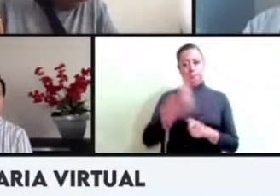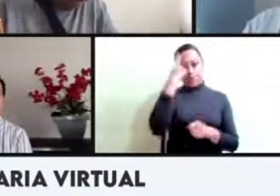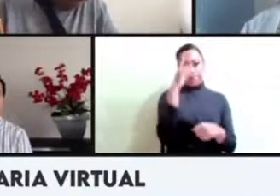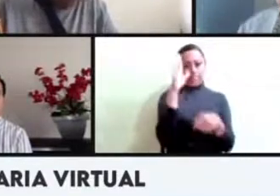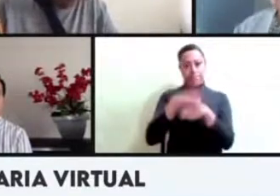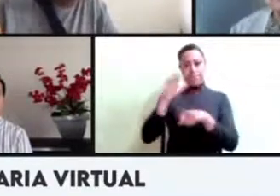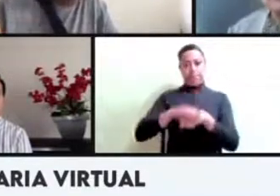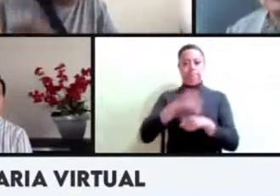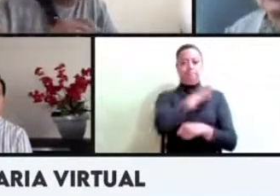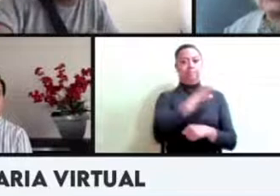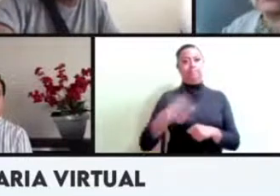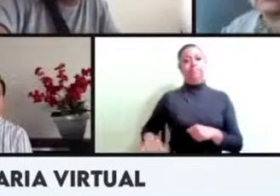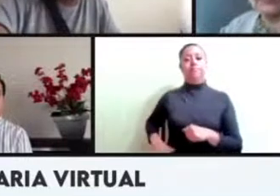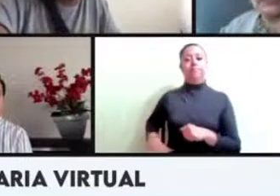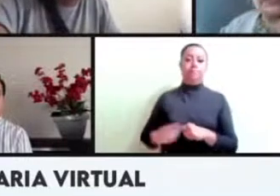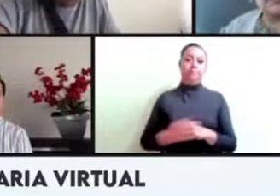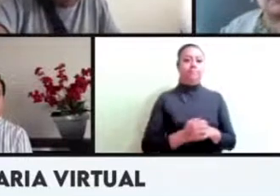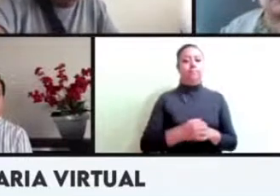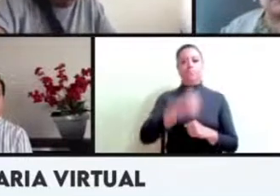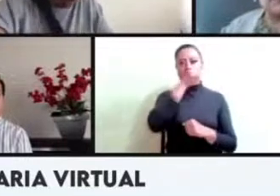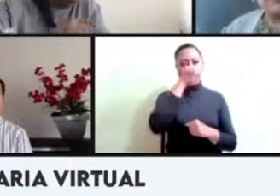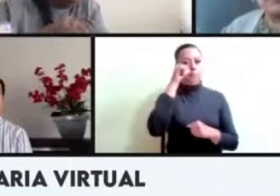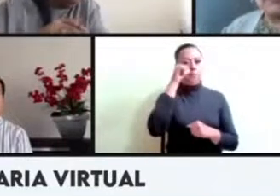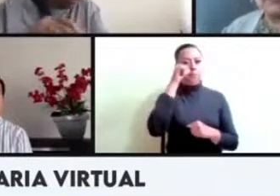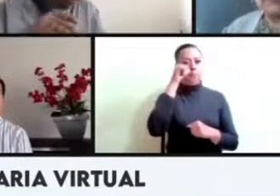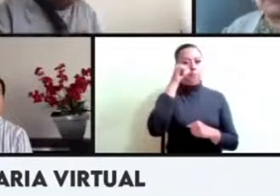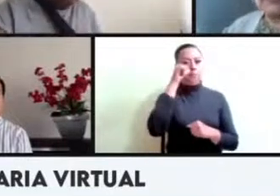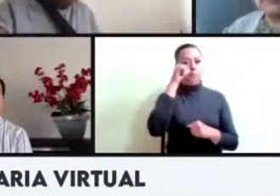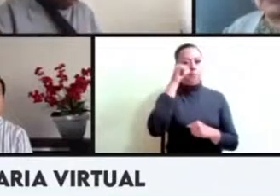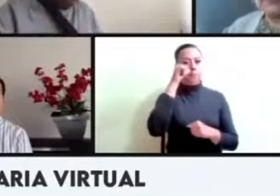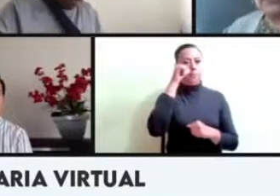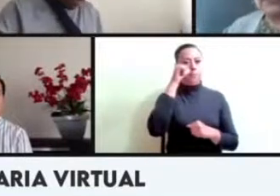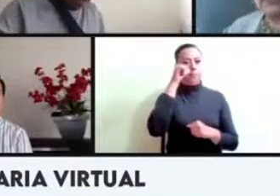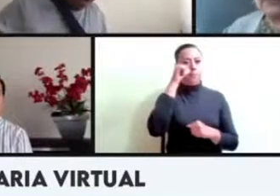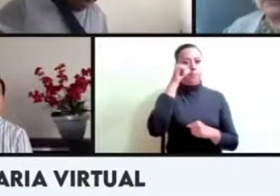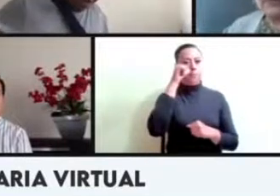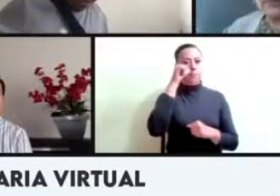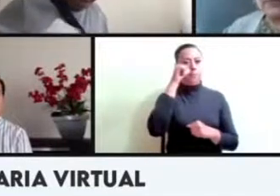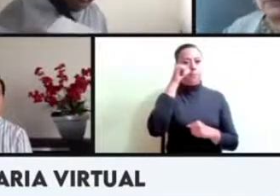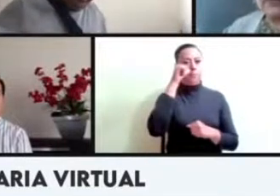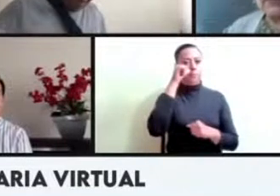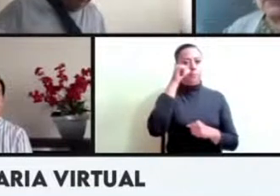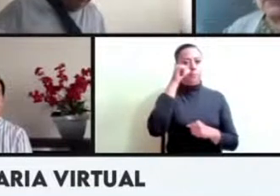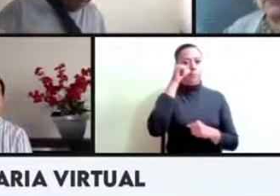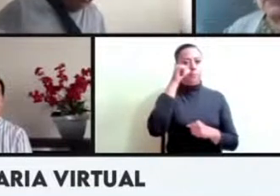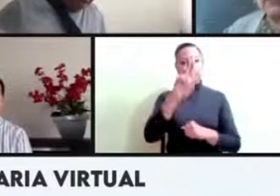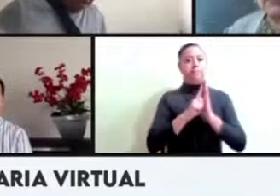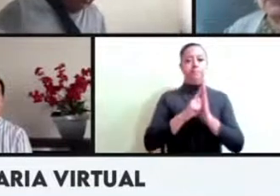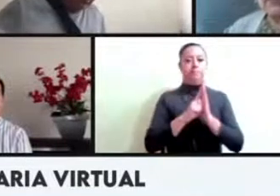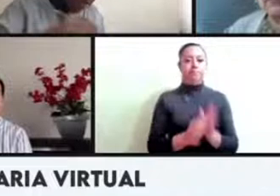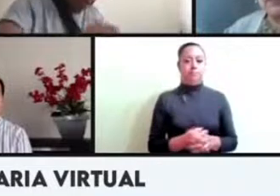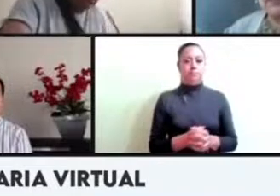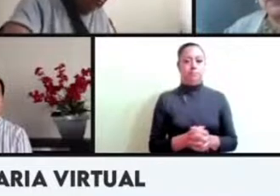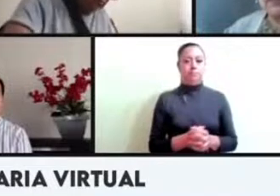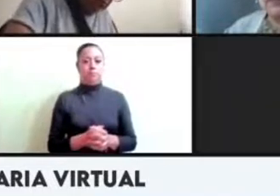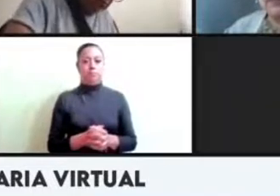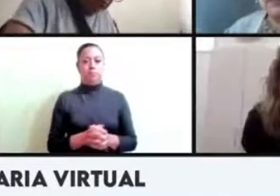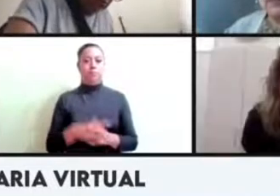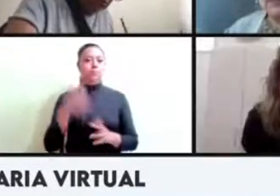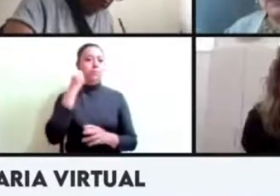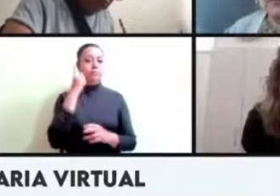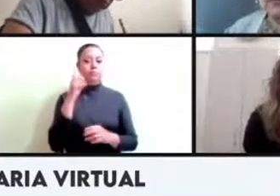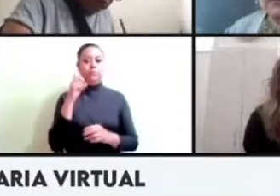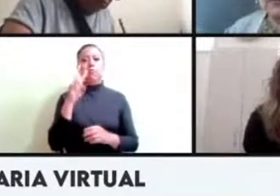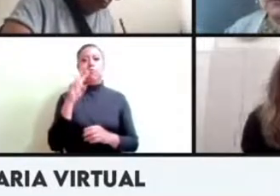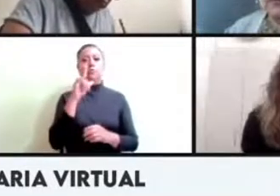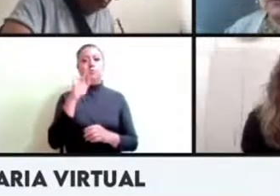Juárez a dar pronta respuesta a las diversas solicitudes realizadas por este Congreso, suscrita por la diputada Paula Adriana Soto Maldonado, integrante del Grupo Parlamentario de Morena. En términos